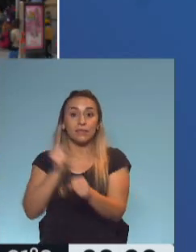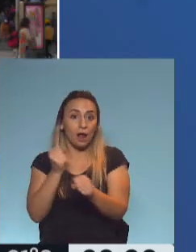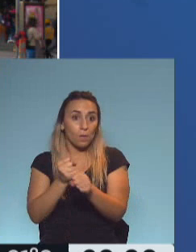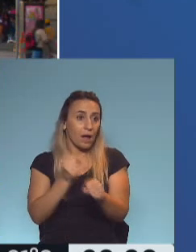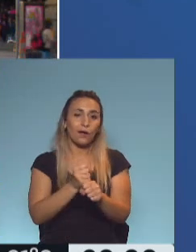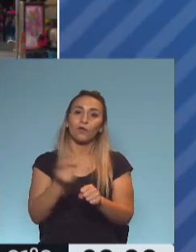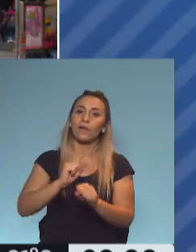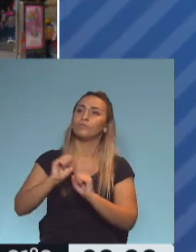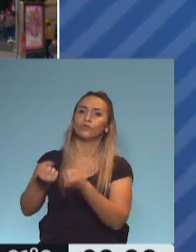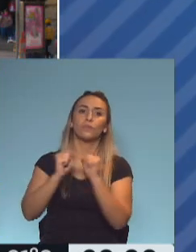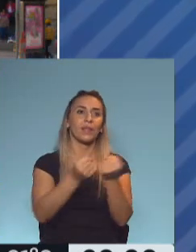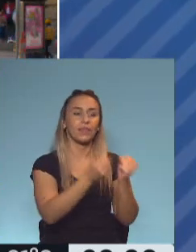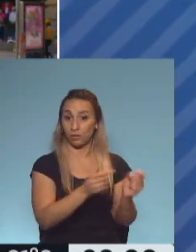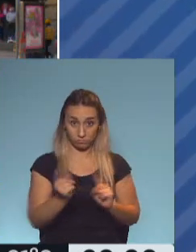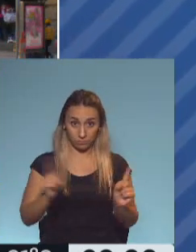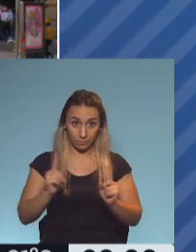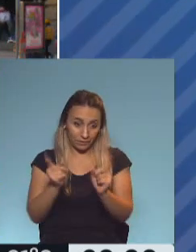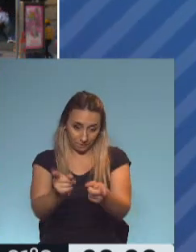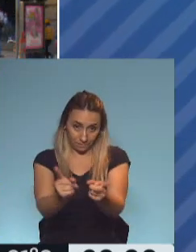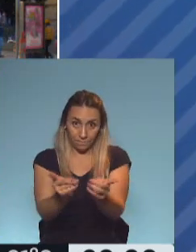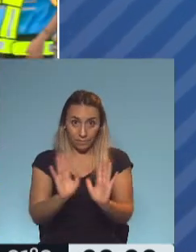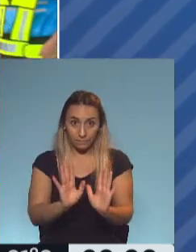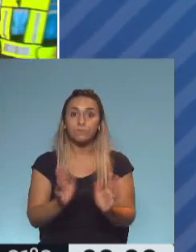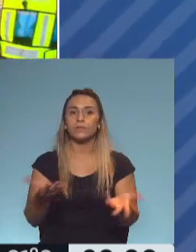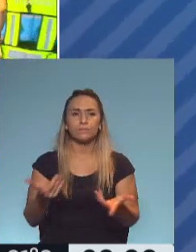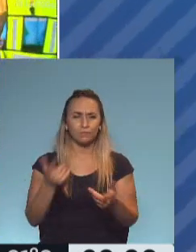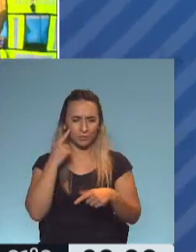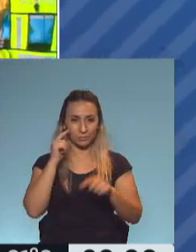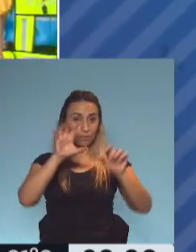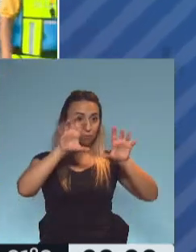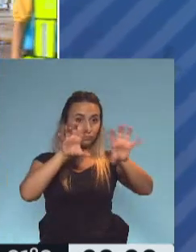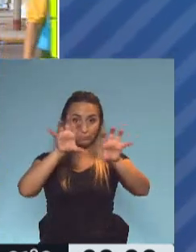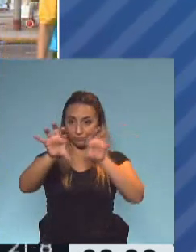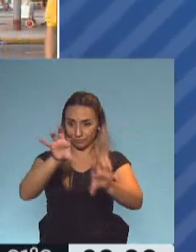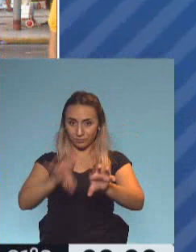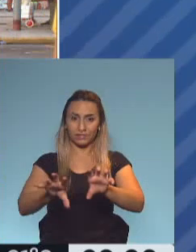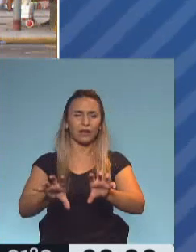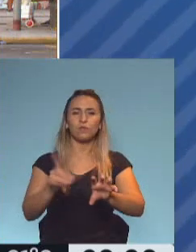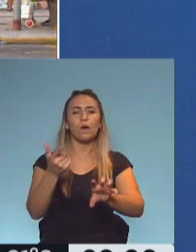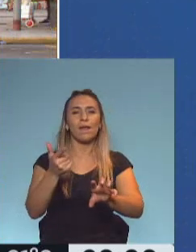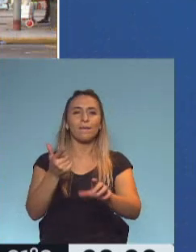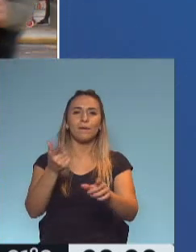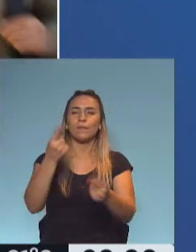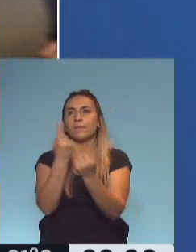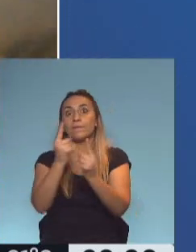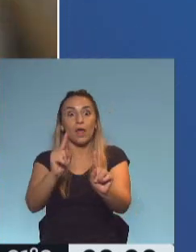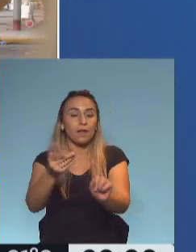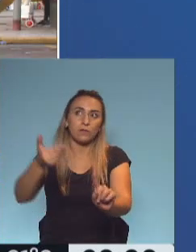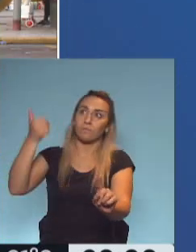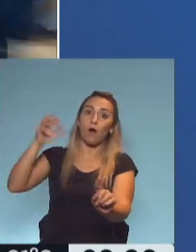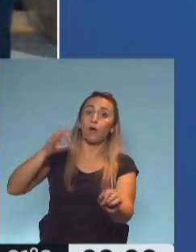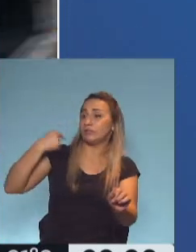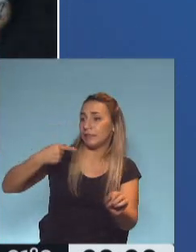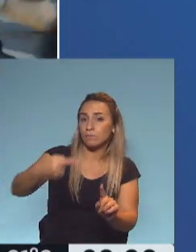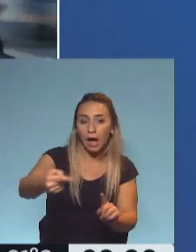Entonces, esto que estamos viendo, que son imágenes del día, no tiene mucha diferencia en realidad con lo que vimos ayer o con lo que vimos durante cualquier día de la